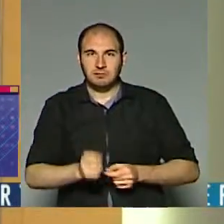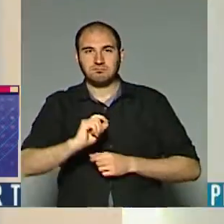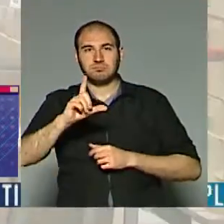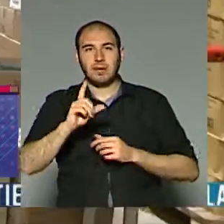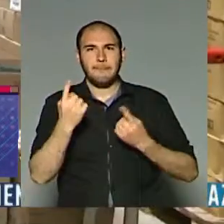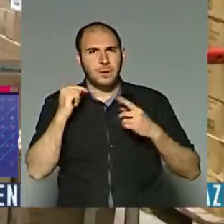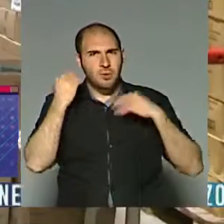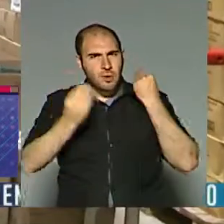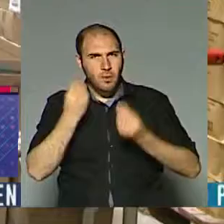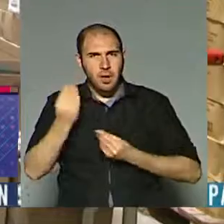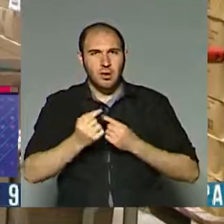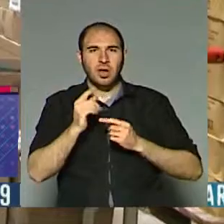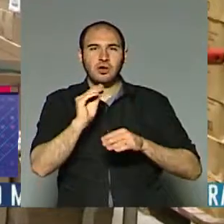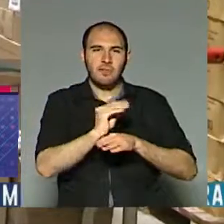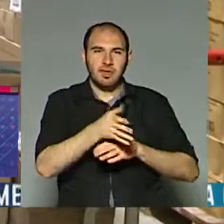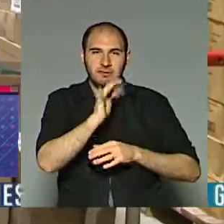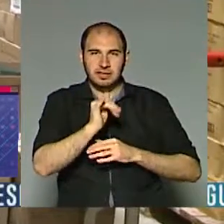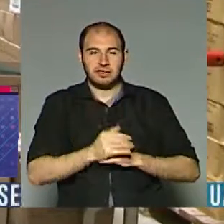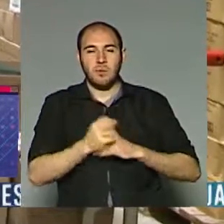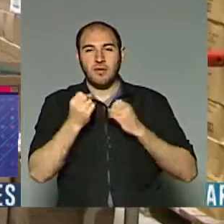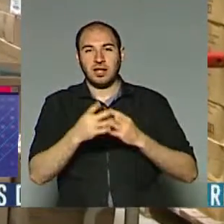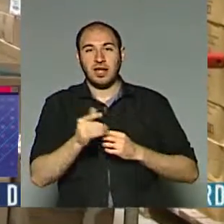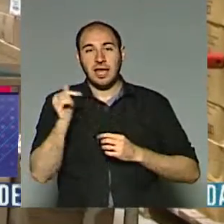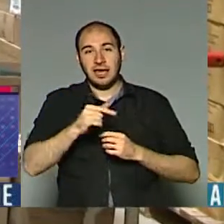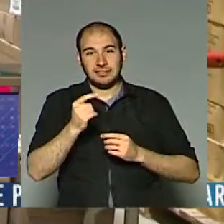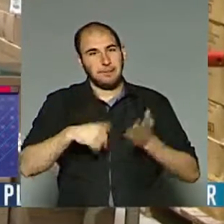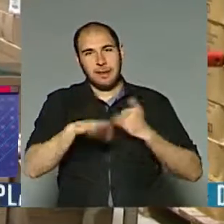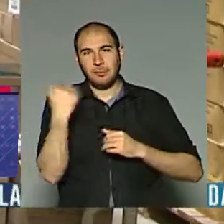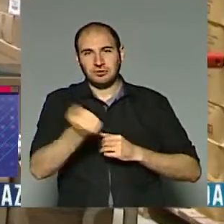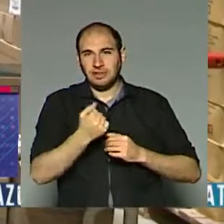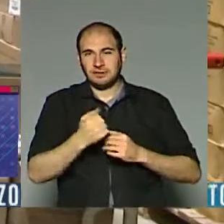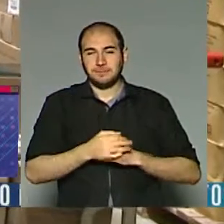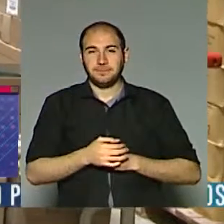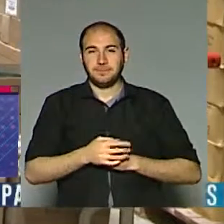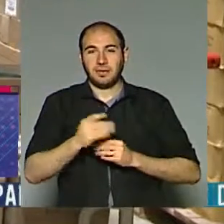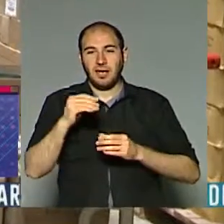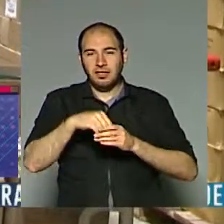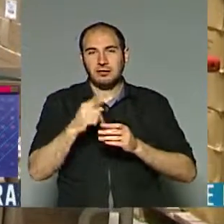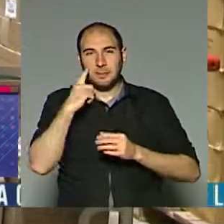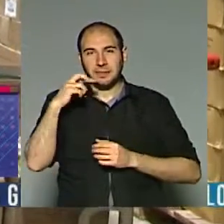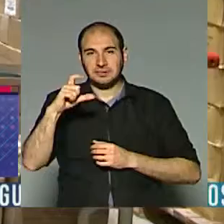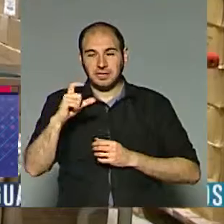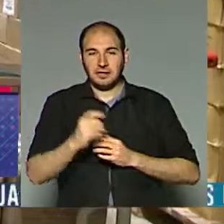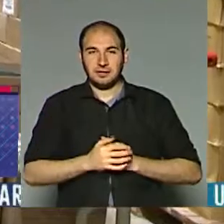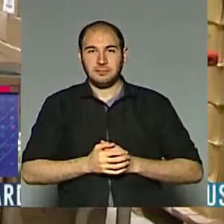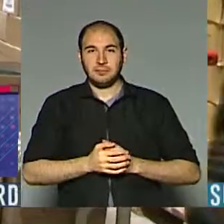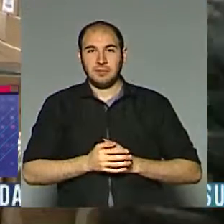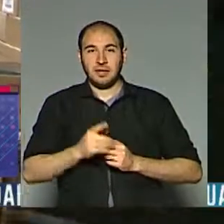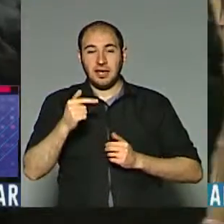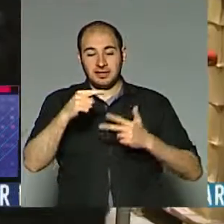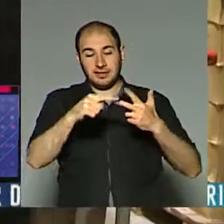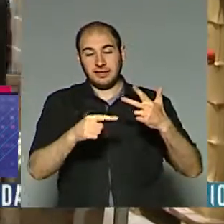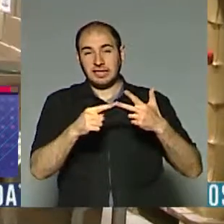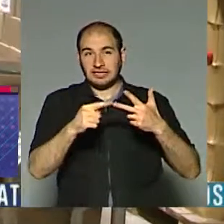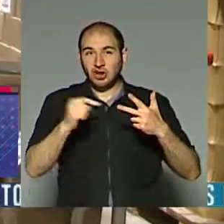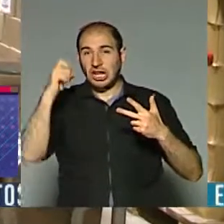bastante, la preocupación viene por alimentos y bebidas, porque es el que tiene el peso específico más grande dentro del IPC. Claro. Si bien estuvo en tercer